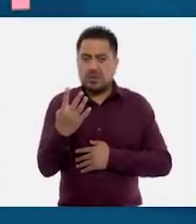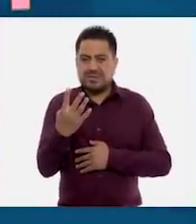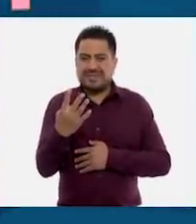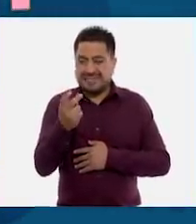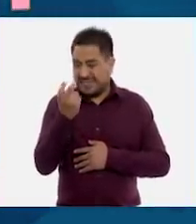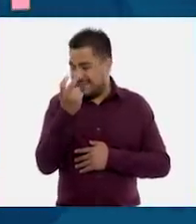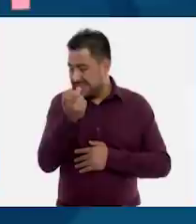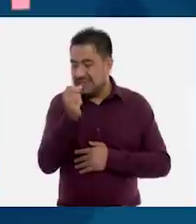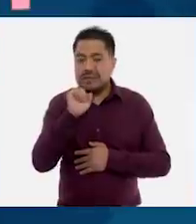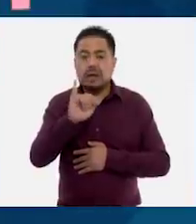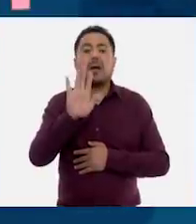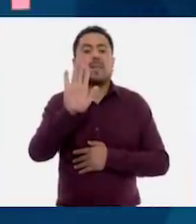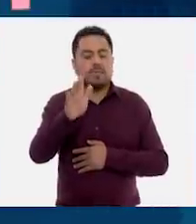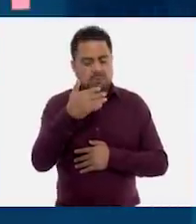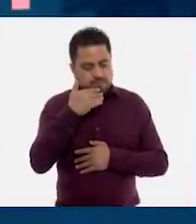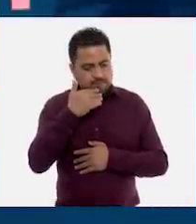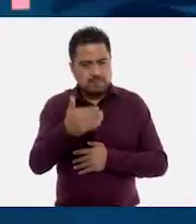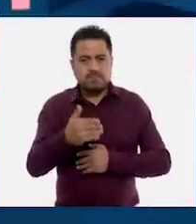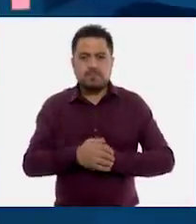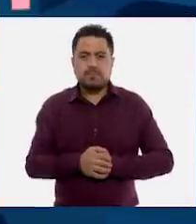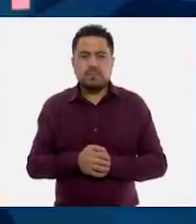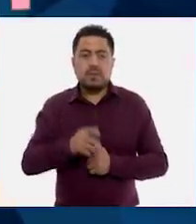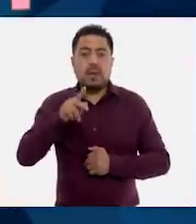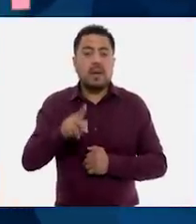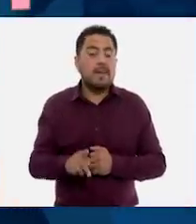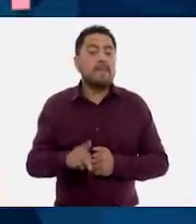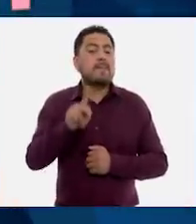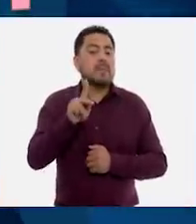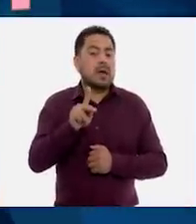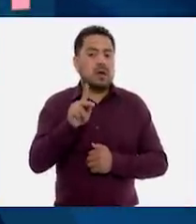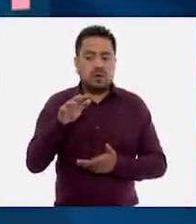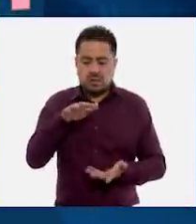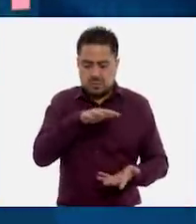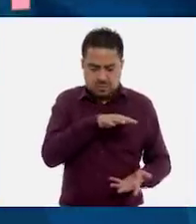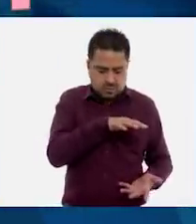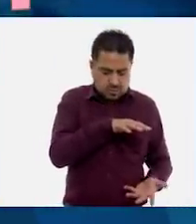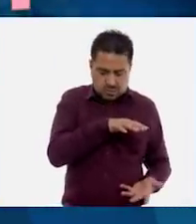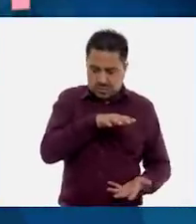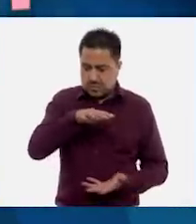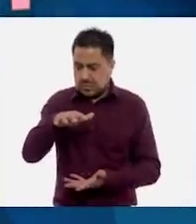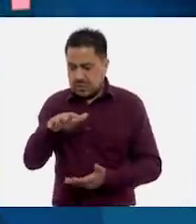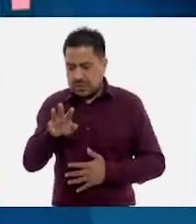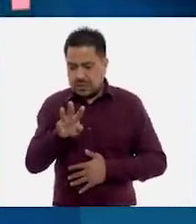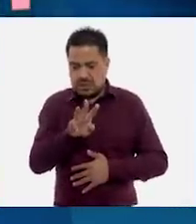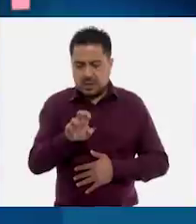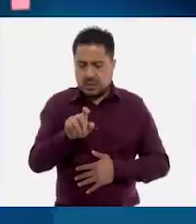324. Exacto. Muy bien. Pero como le entregaron